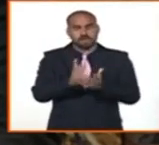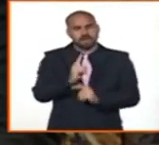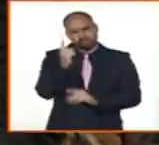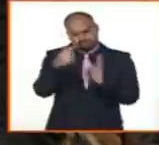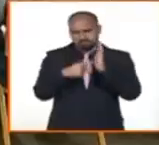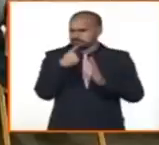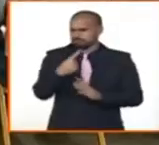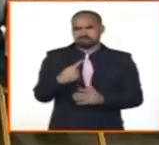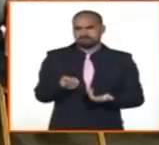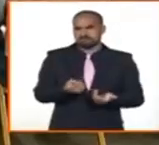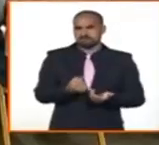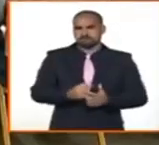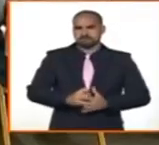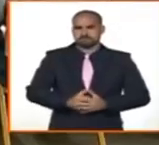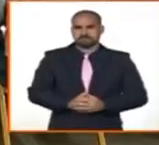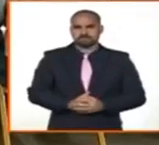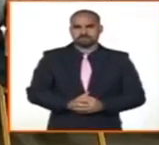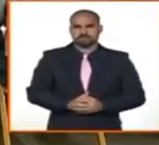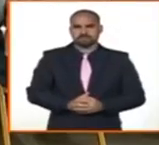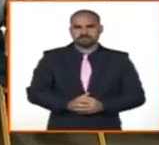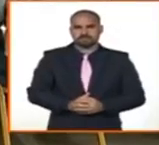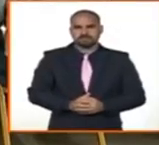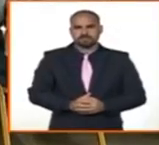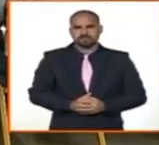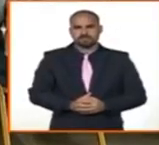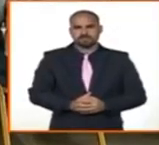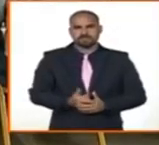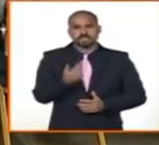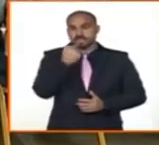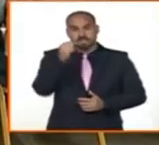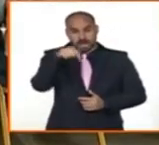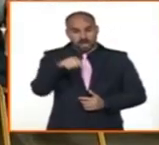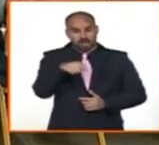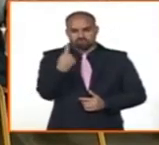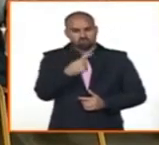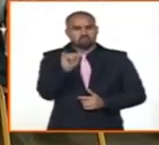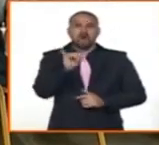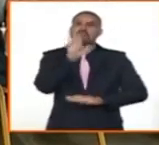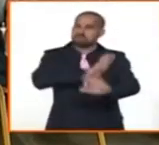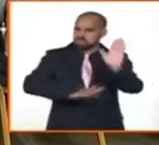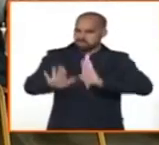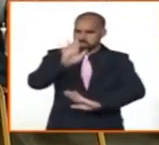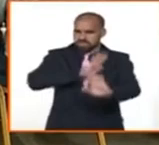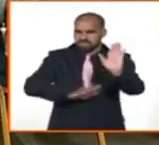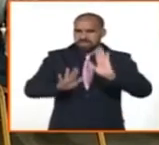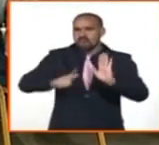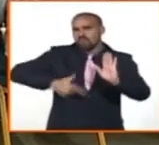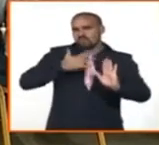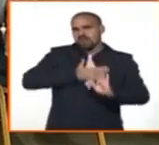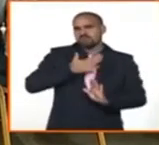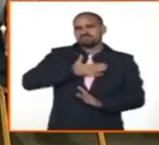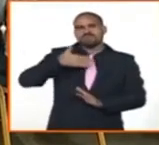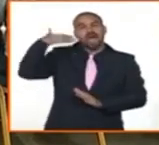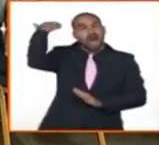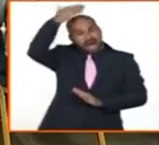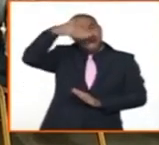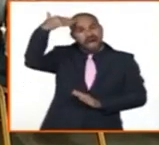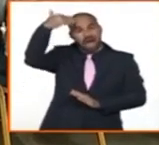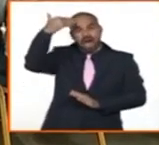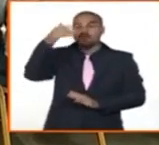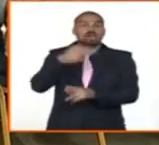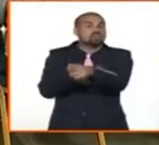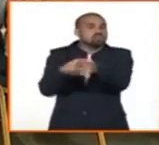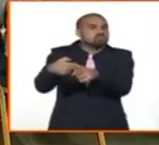un fuerte sentimiento por la causa árabe, por la cultura árabe, por los pueblos árabes, por su historia. Nosotros, por